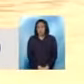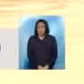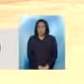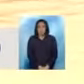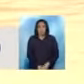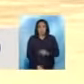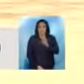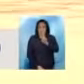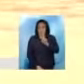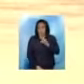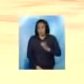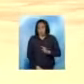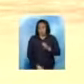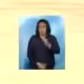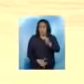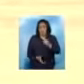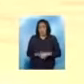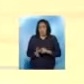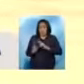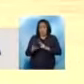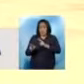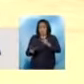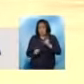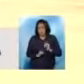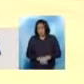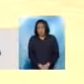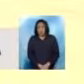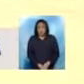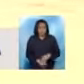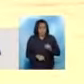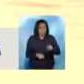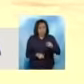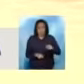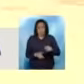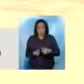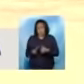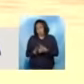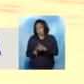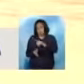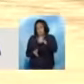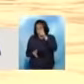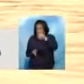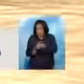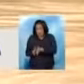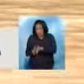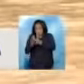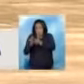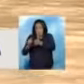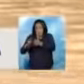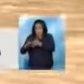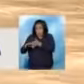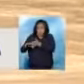A 2 cuadras, Lourdes, a 2 cuadras. Muy cerquita. A 2 cuadras, y esto en el malecón se desbordó